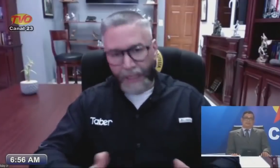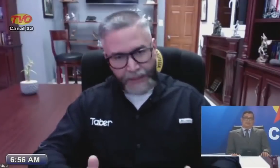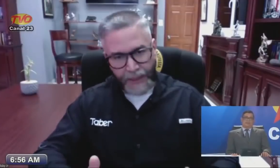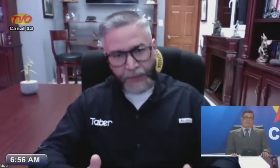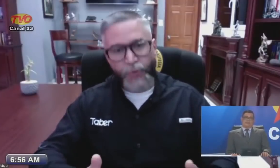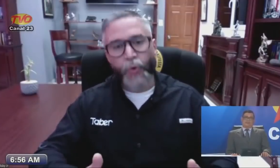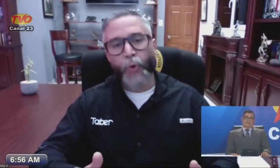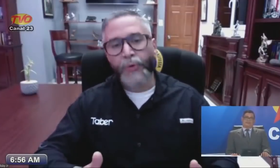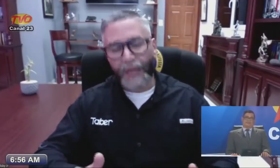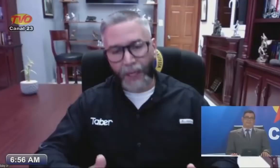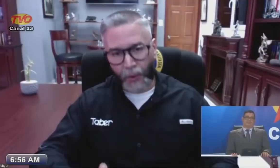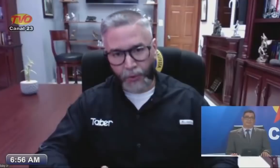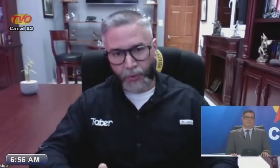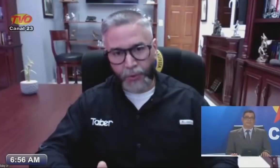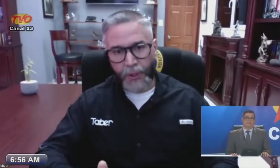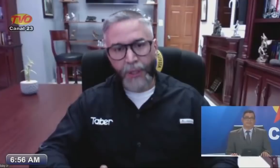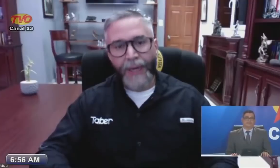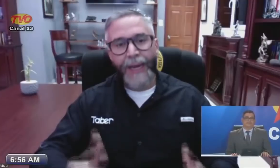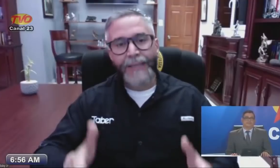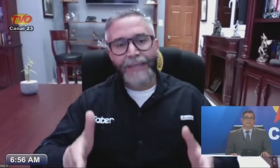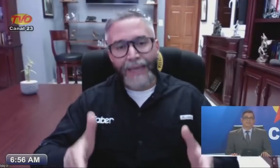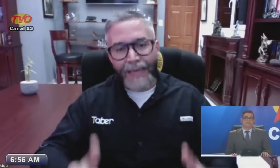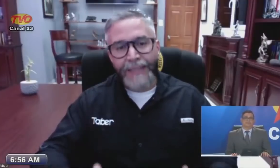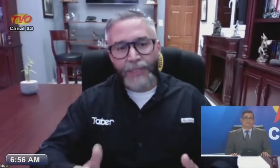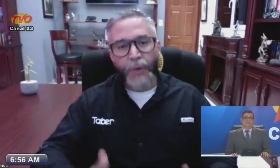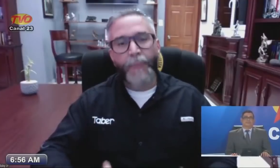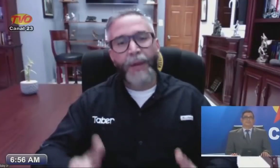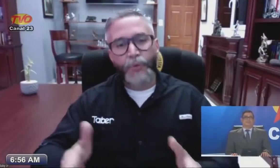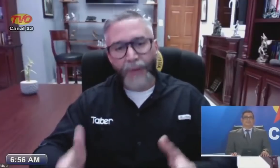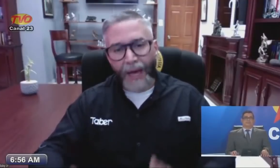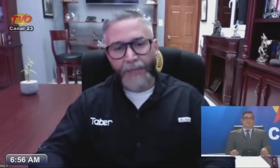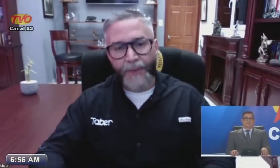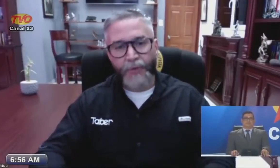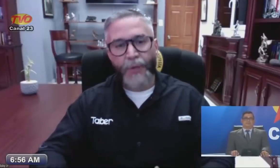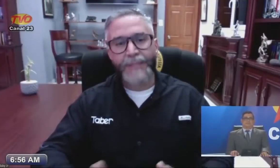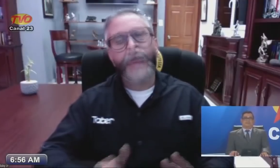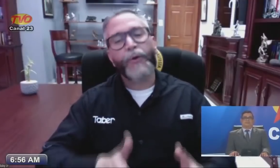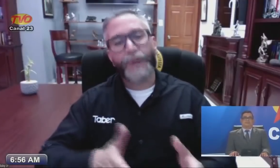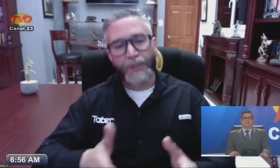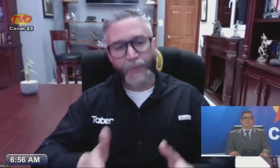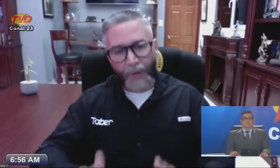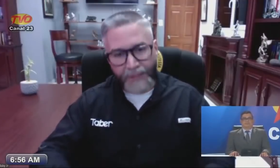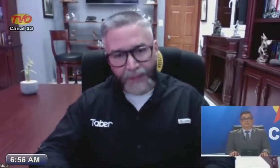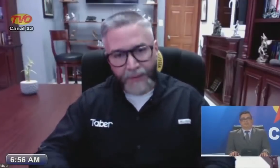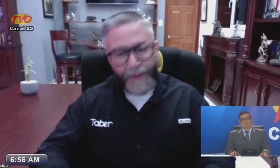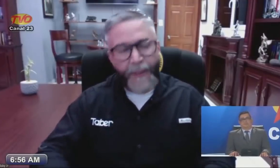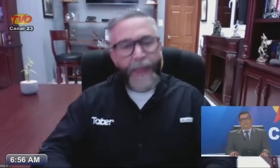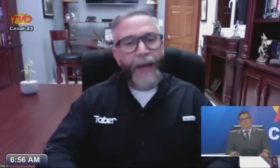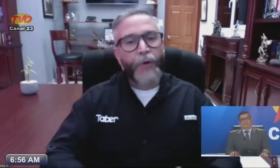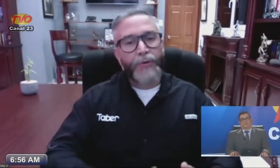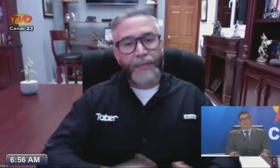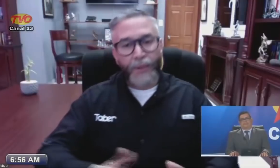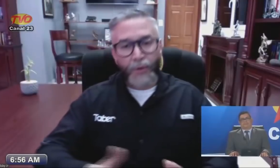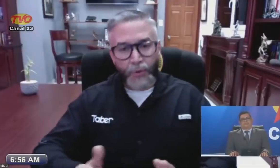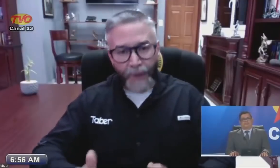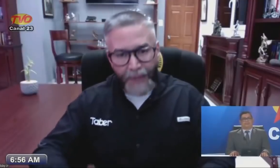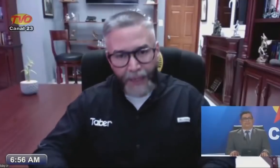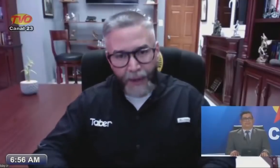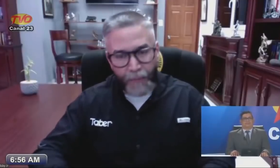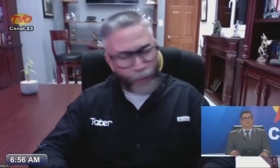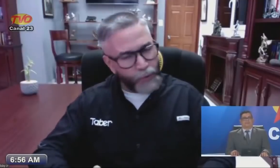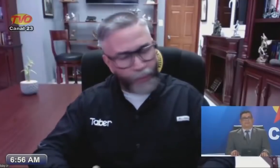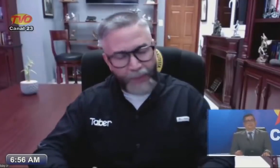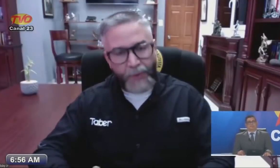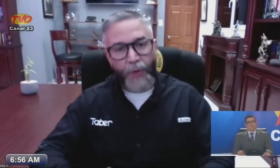no es una iglesia eso es un club de religiosos las iglesias son para ayudar a las personas encontrar respuestas a encontrarse con su